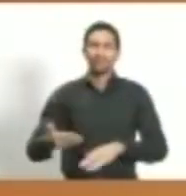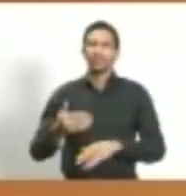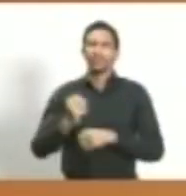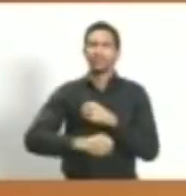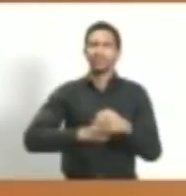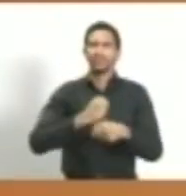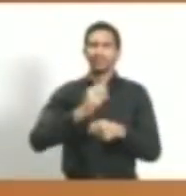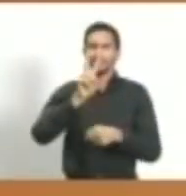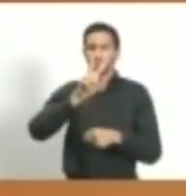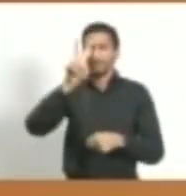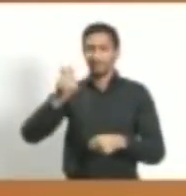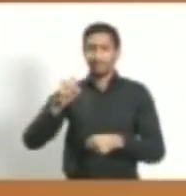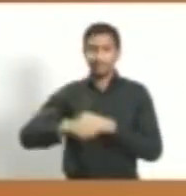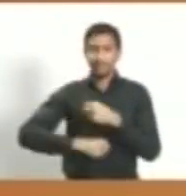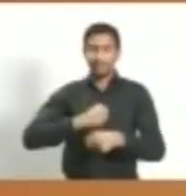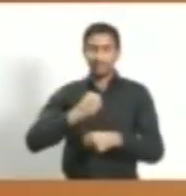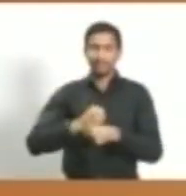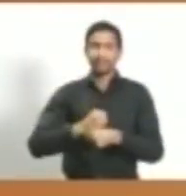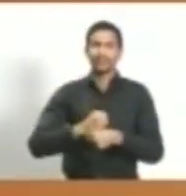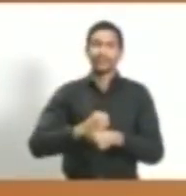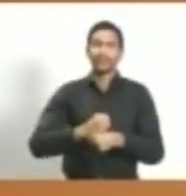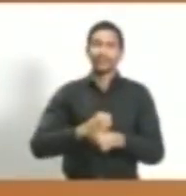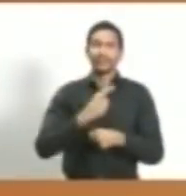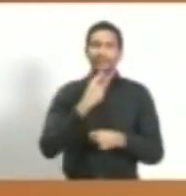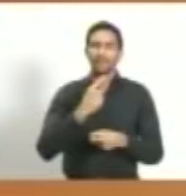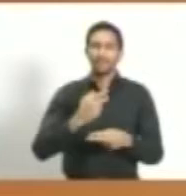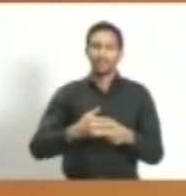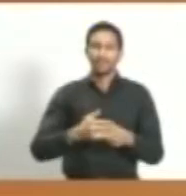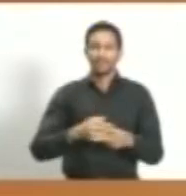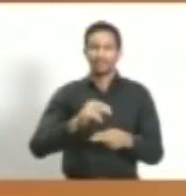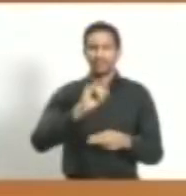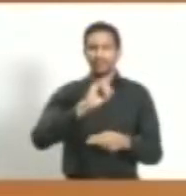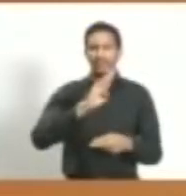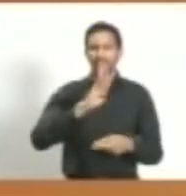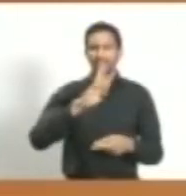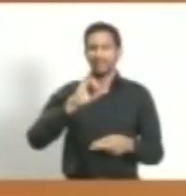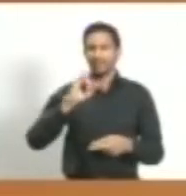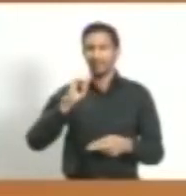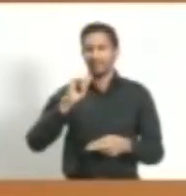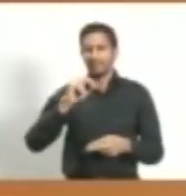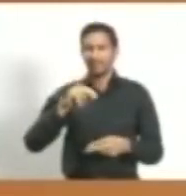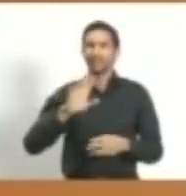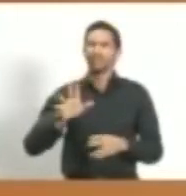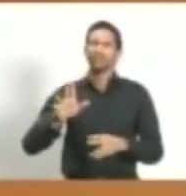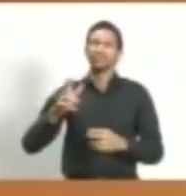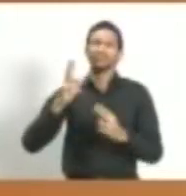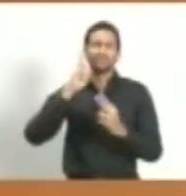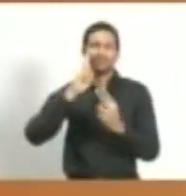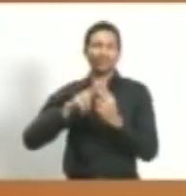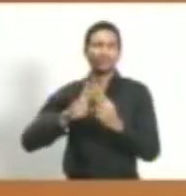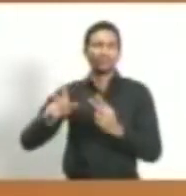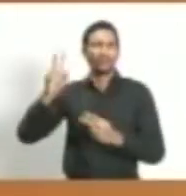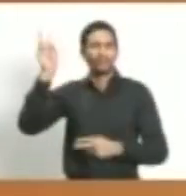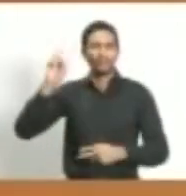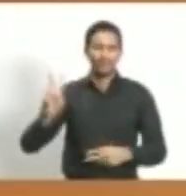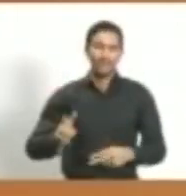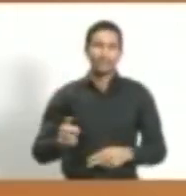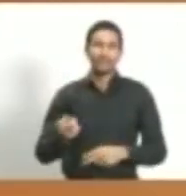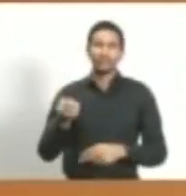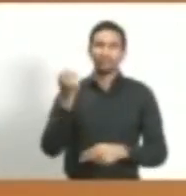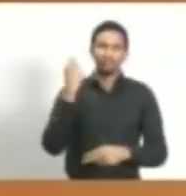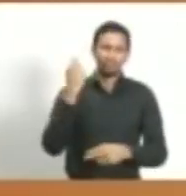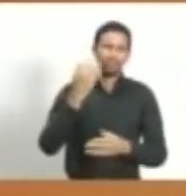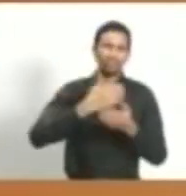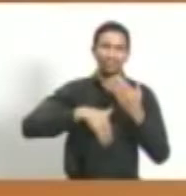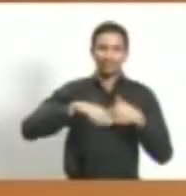27 años de edad, identificado como Ibrahim Jesús Ochoa Corpas, conocido como el venezolano, quien fue víctima de un atentado sicarial